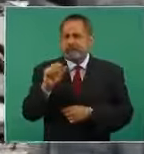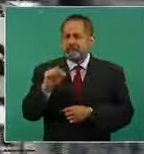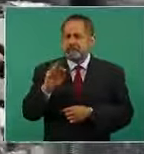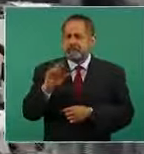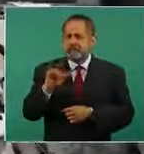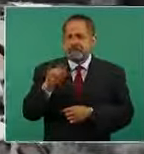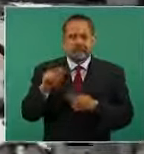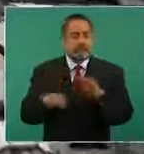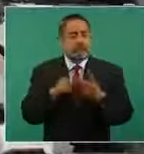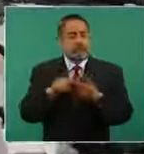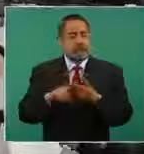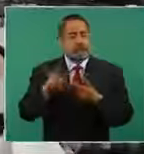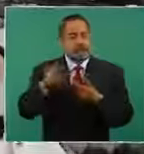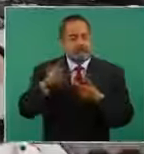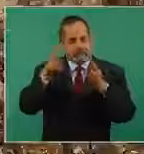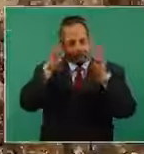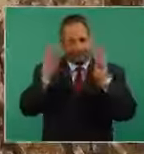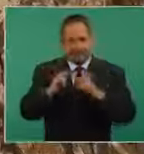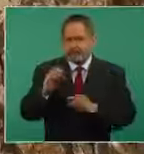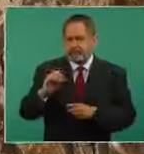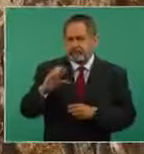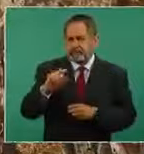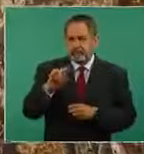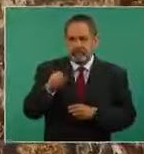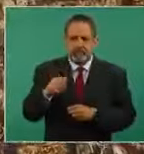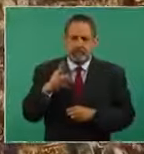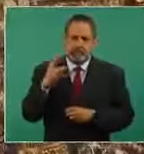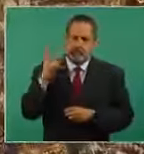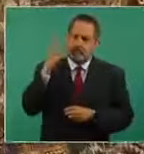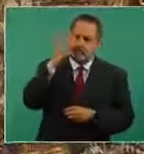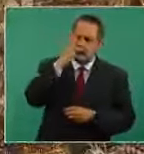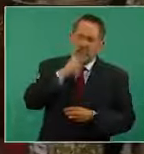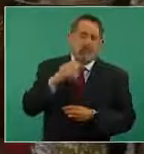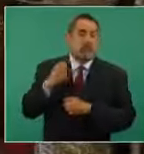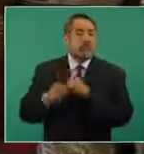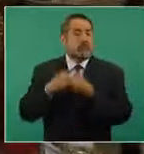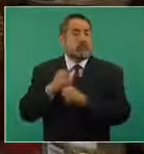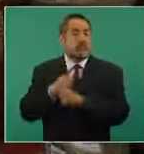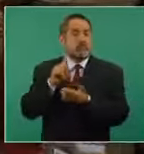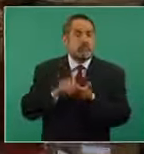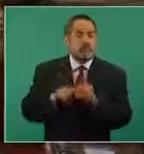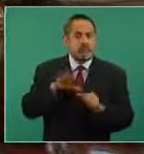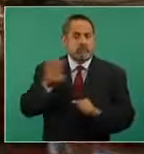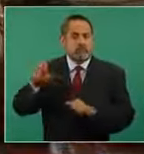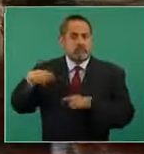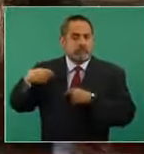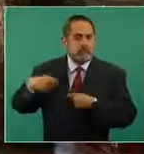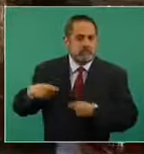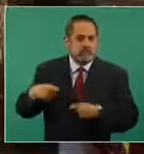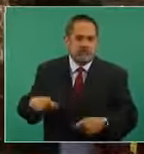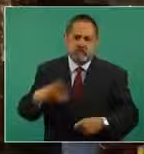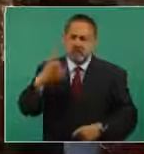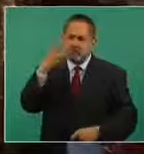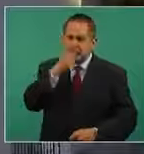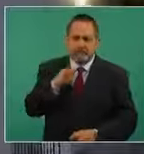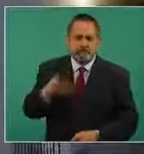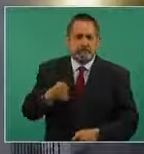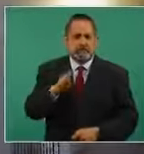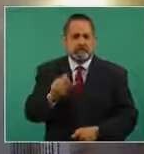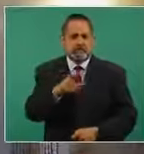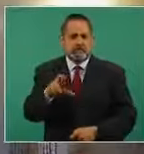la santísima virgen de ocotlán una de las joyas barrocas del siglo 16 más importantes del país